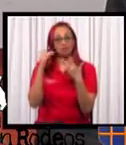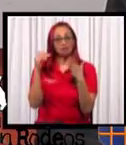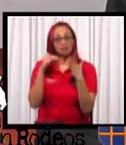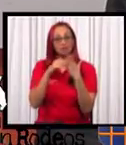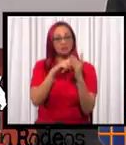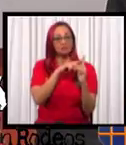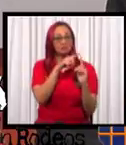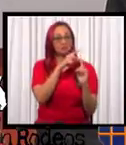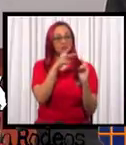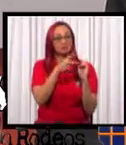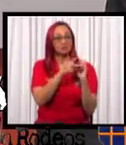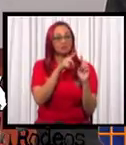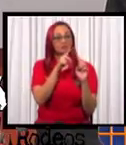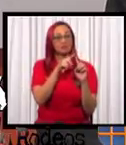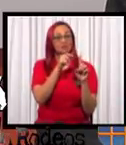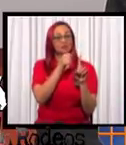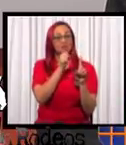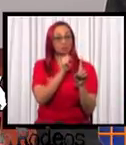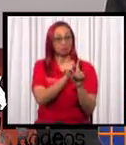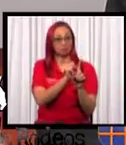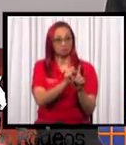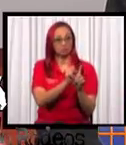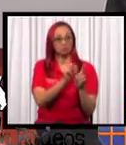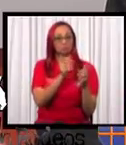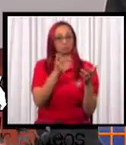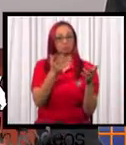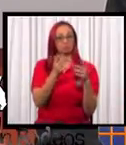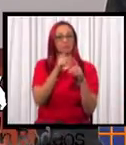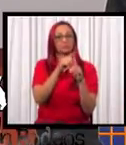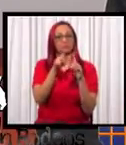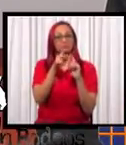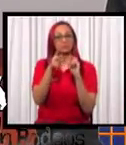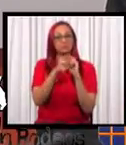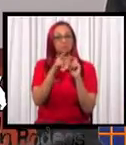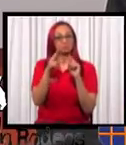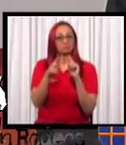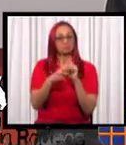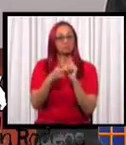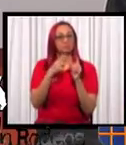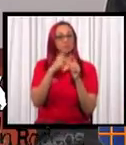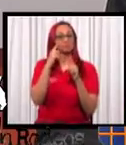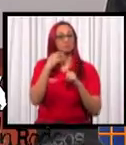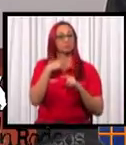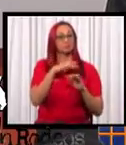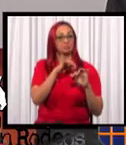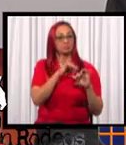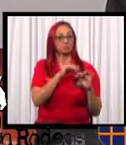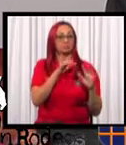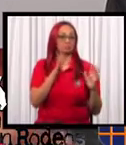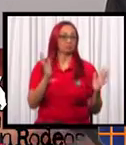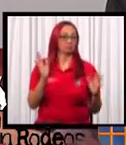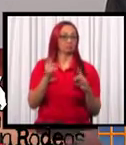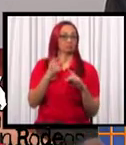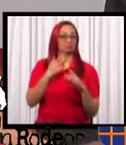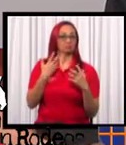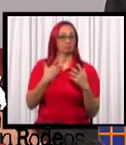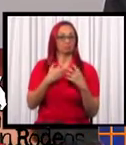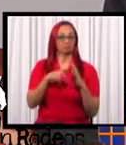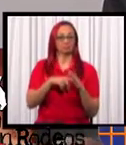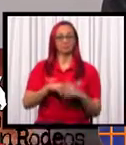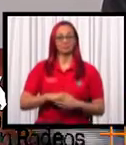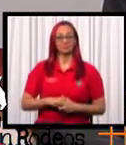ha reiterado esta posición varias veces, y nosotros pues mantenemos esa posición de negativa.